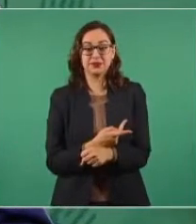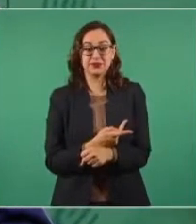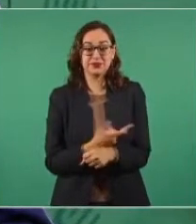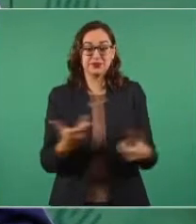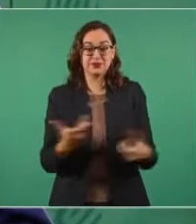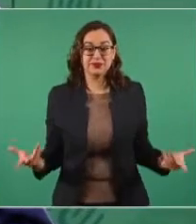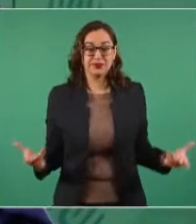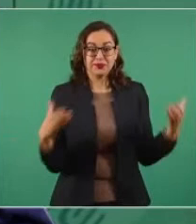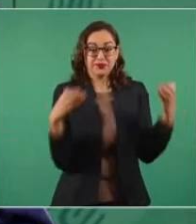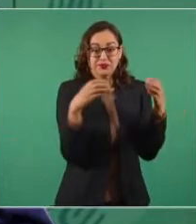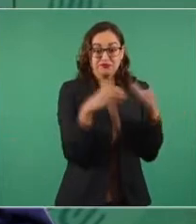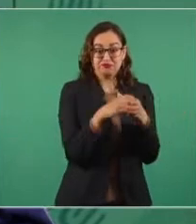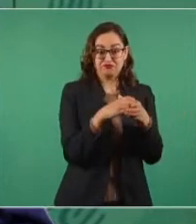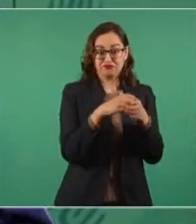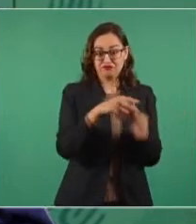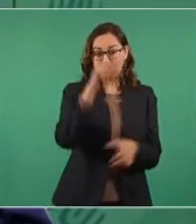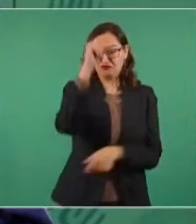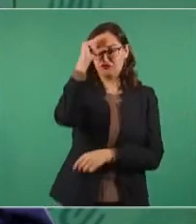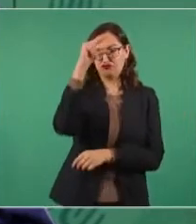los demócratas